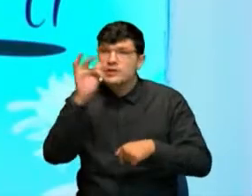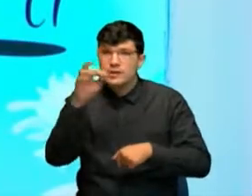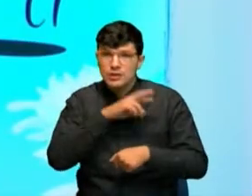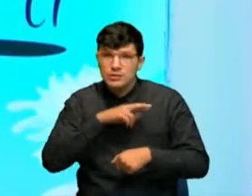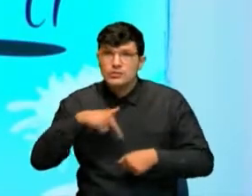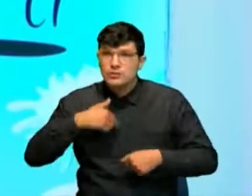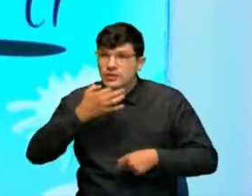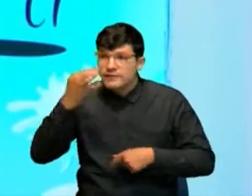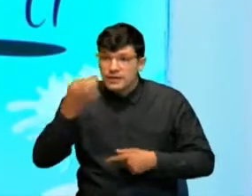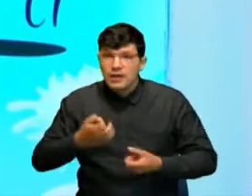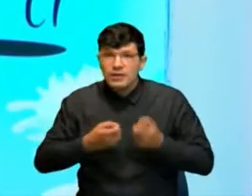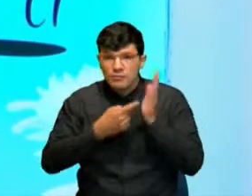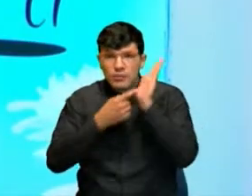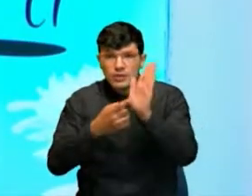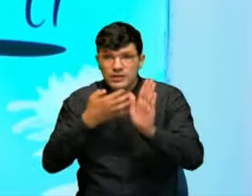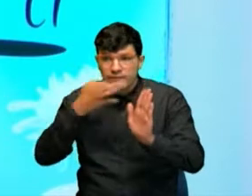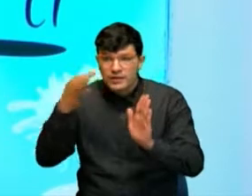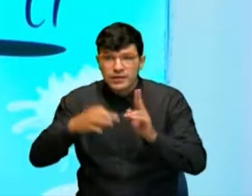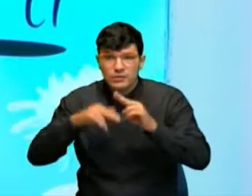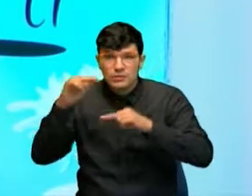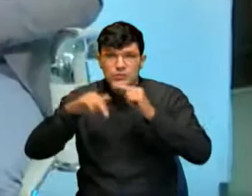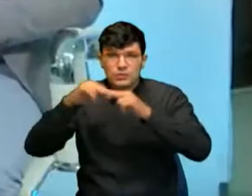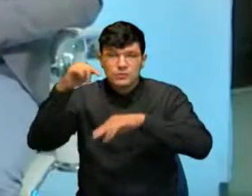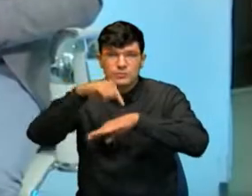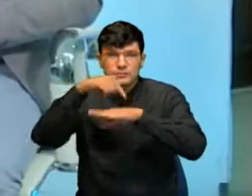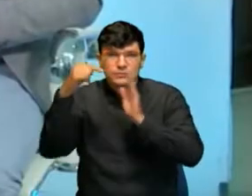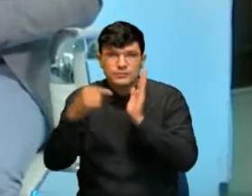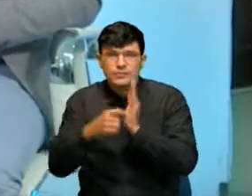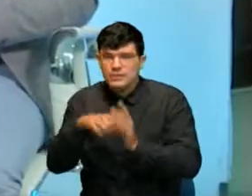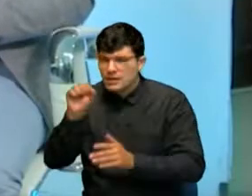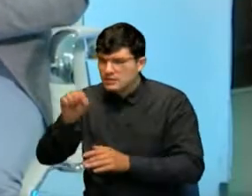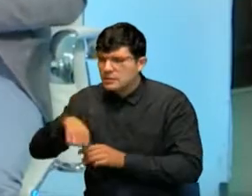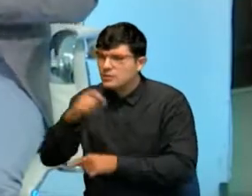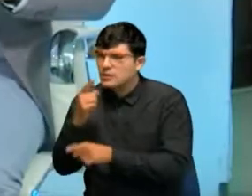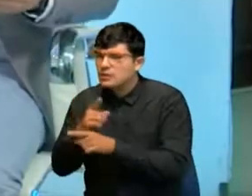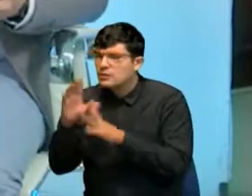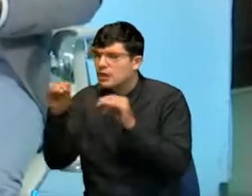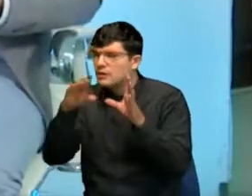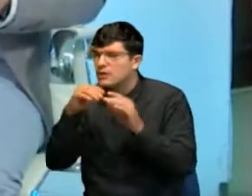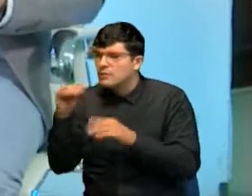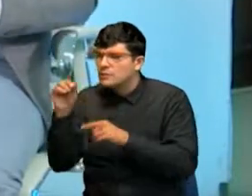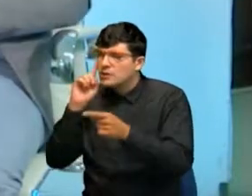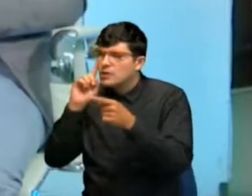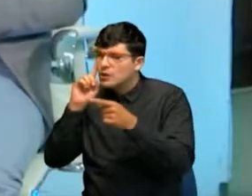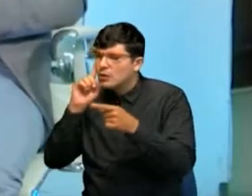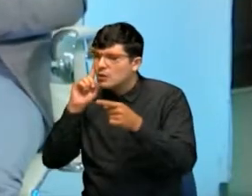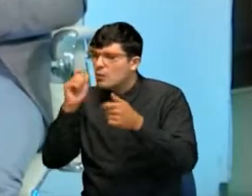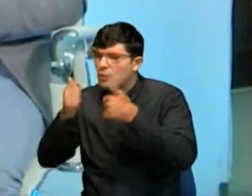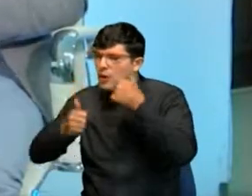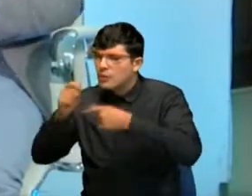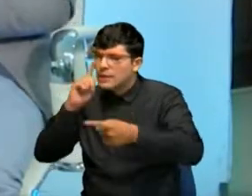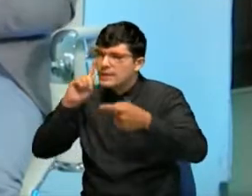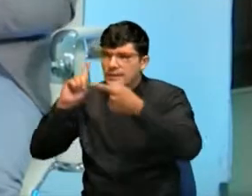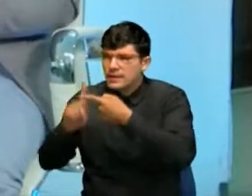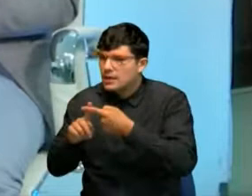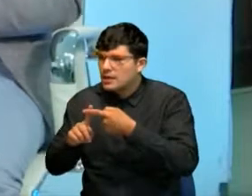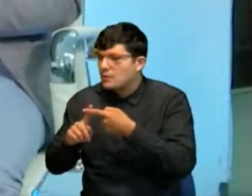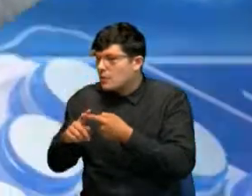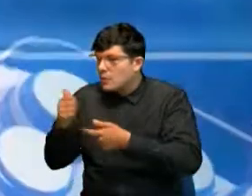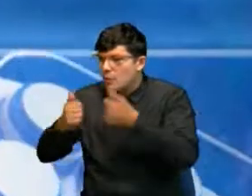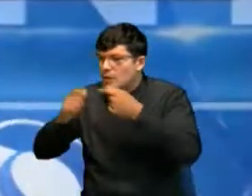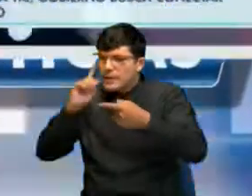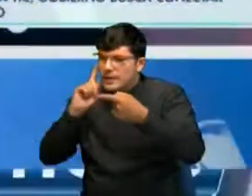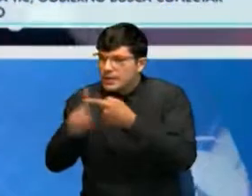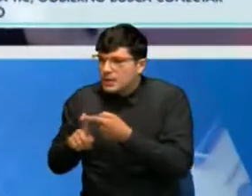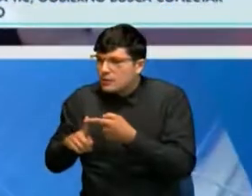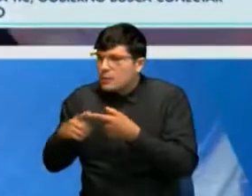empezando a hacer una realidad de ellos. Bueno, hablemos un poco acerca del objetivo de todo esto, pues es cerrar esa brecha que